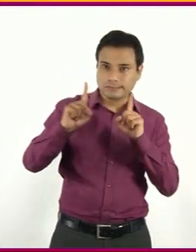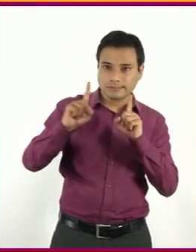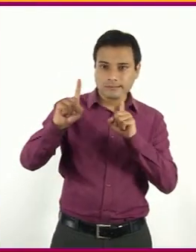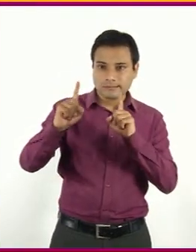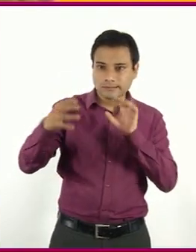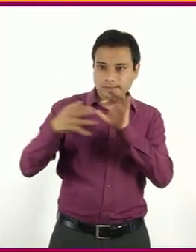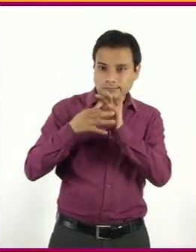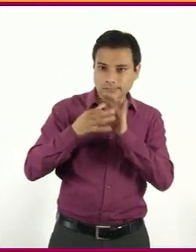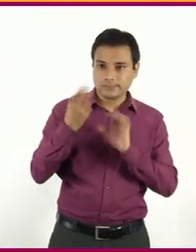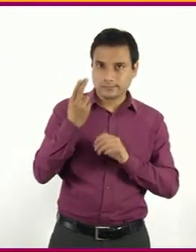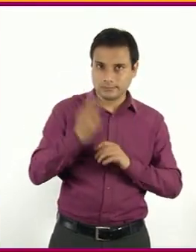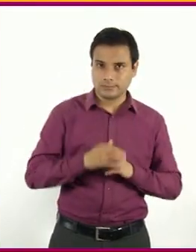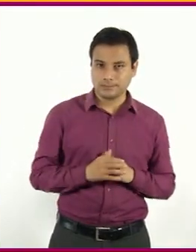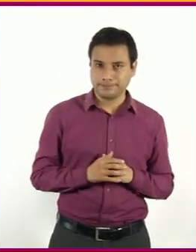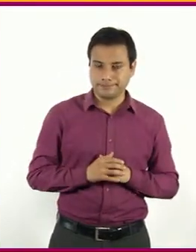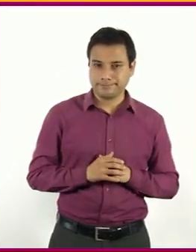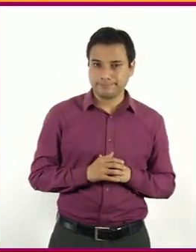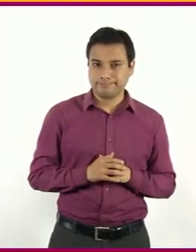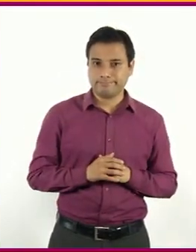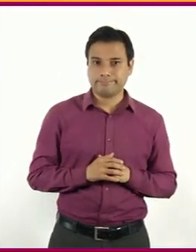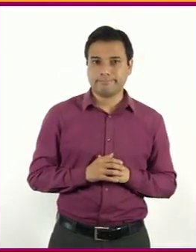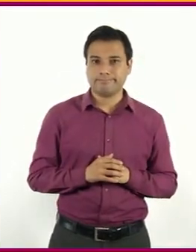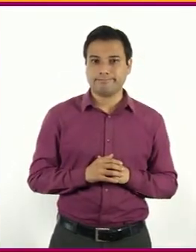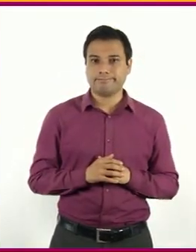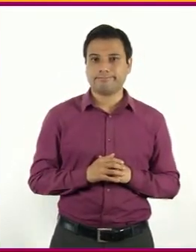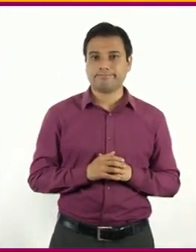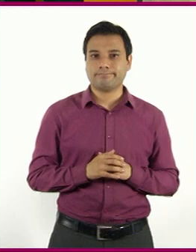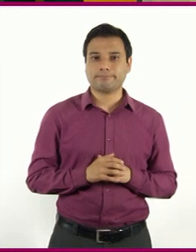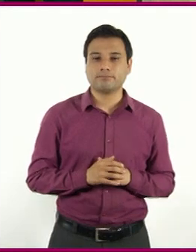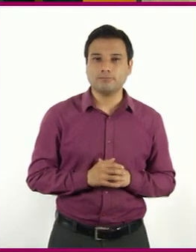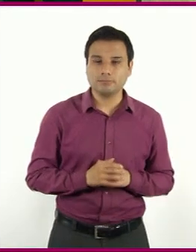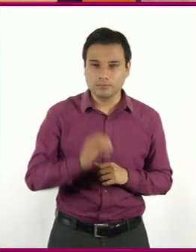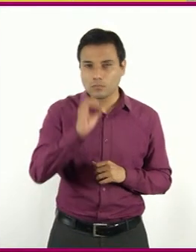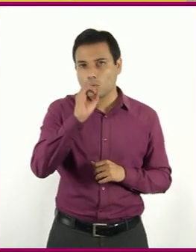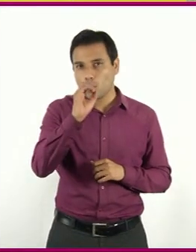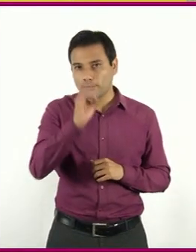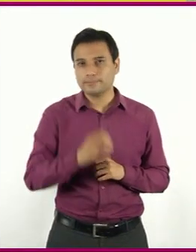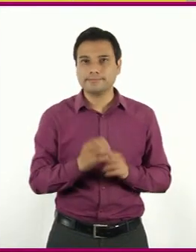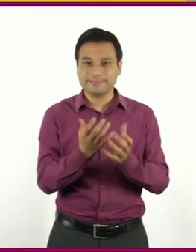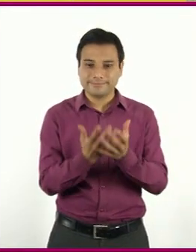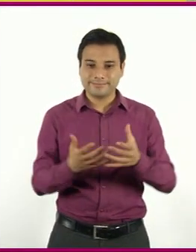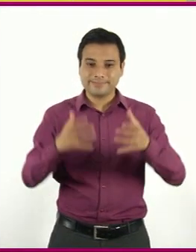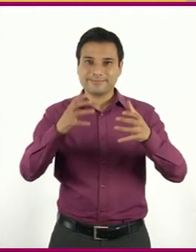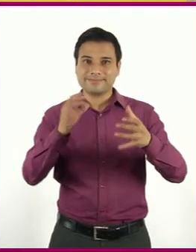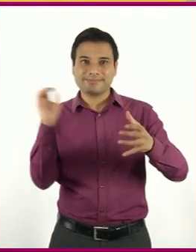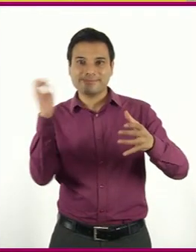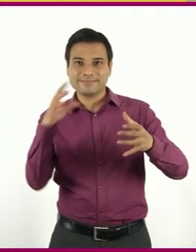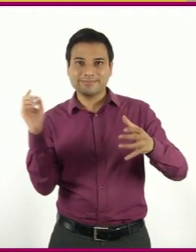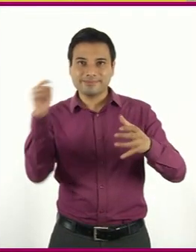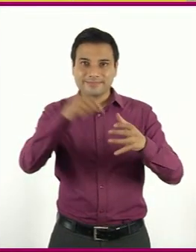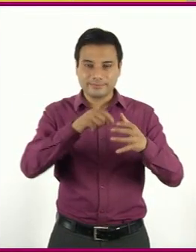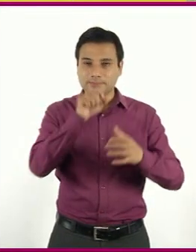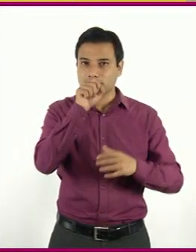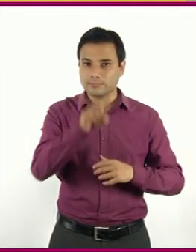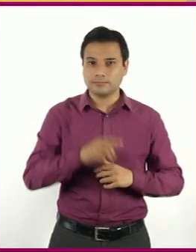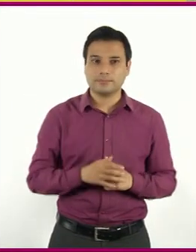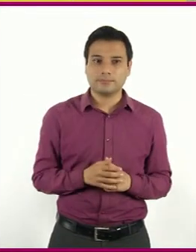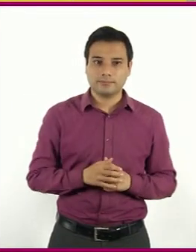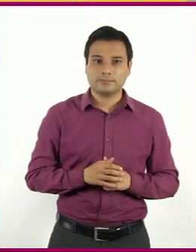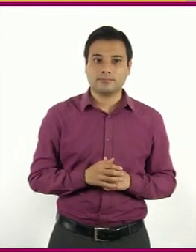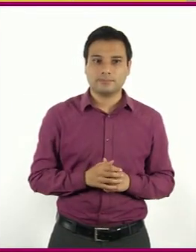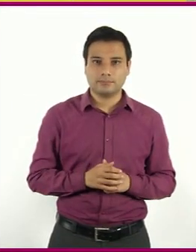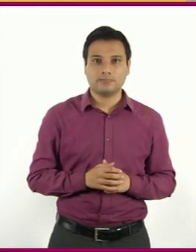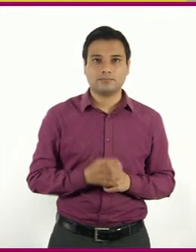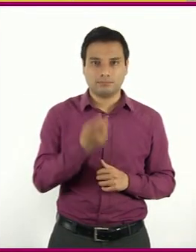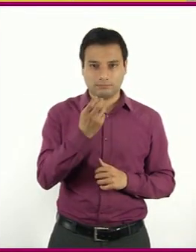hacer un ejercicio con el desplazamiento o tratar de encestar la pelota a la cubeta. Entonces, se integran